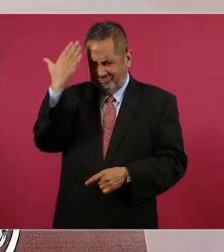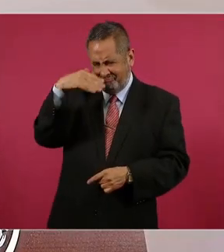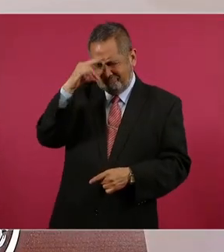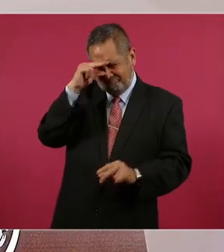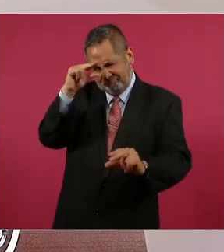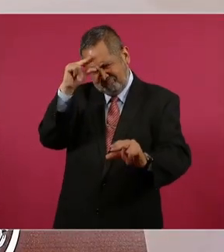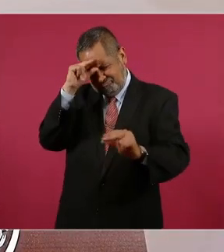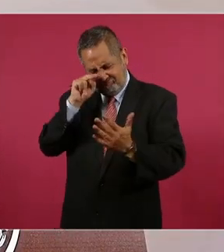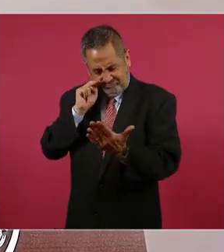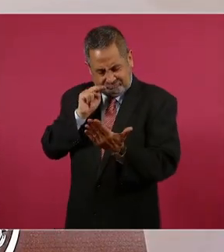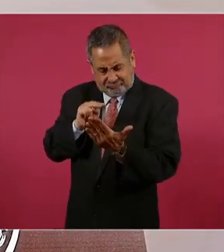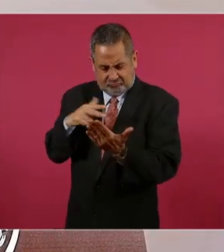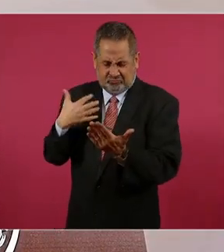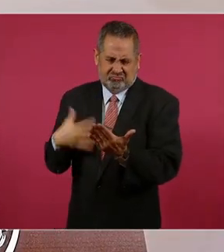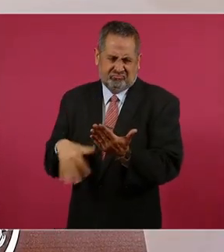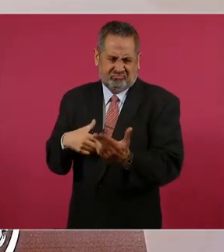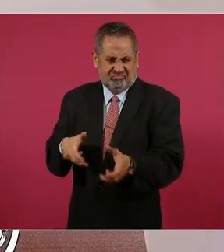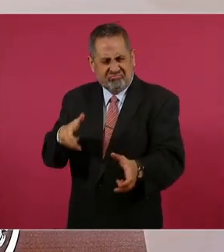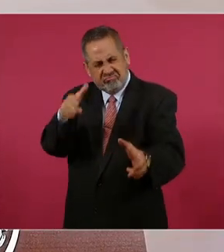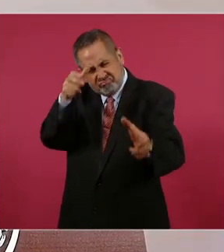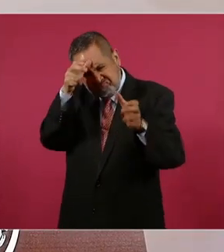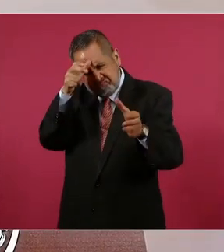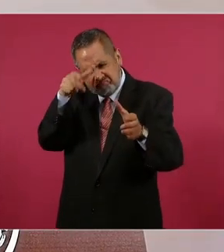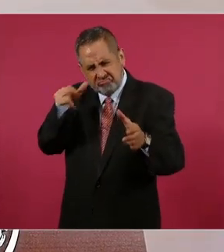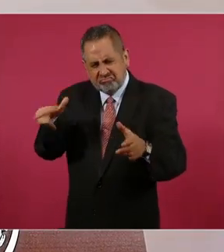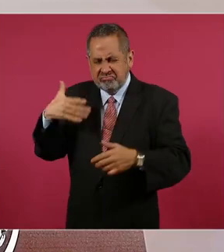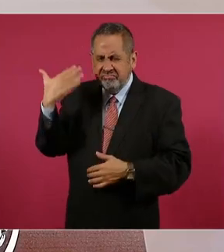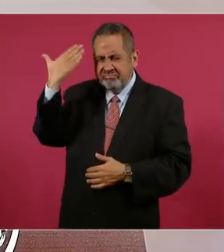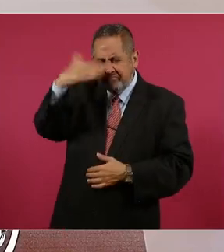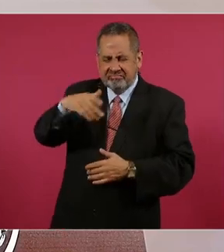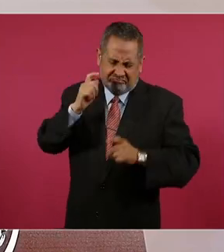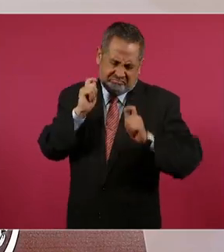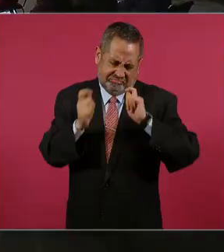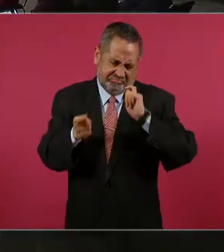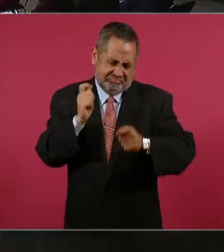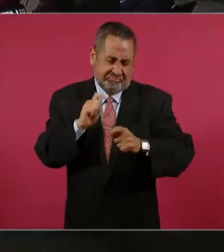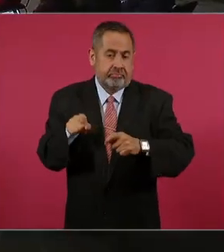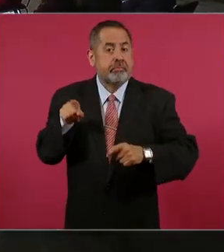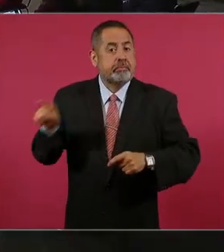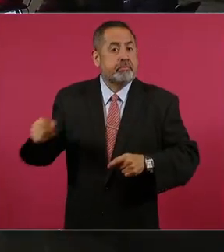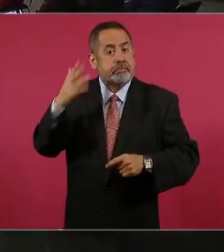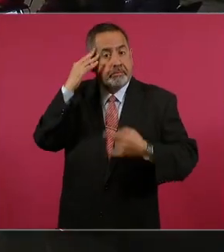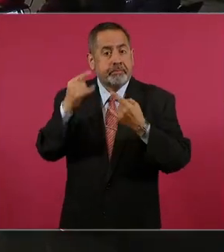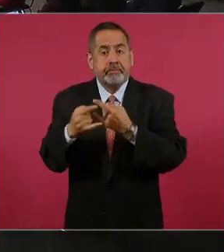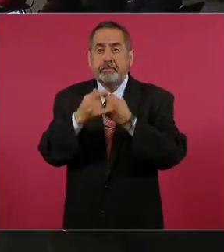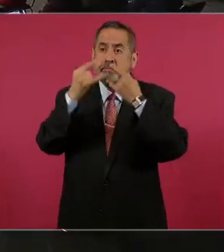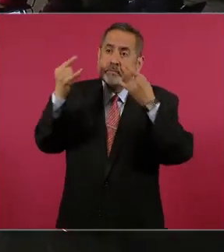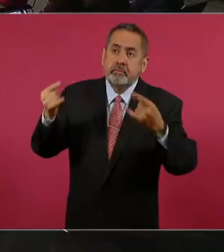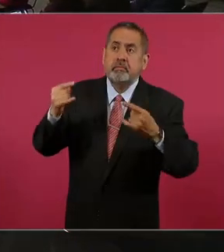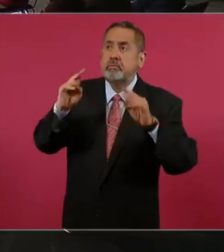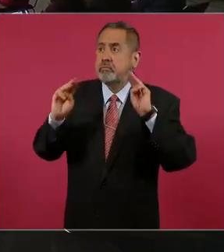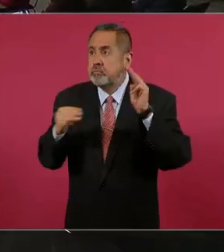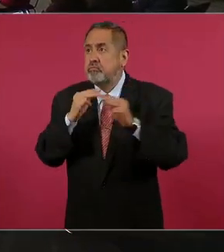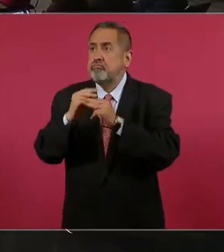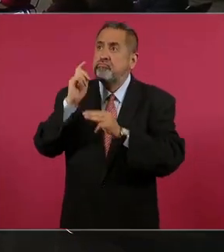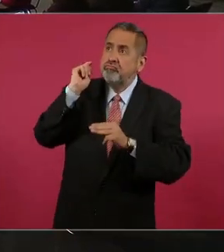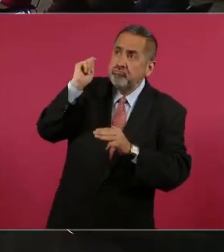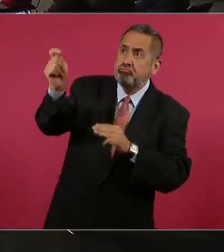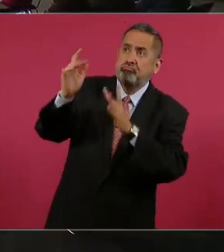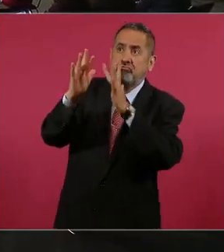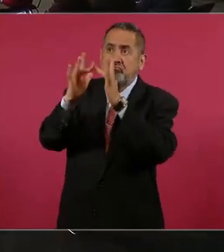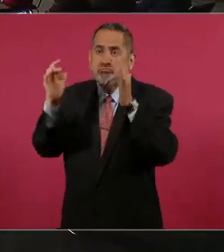intelectual y conocimiento de la historia de las ideas políticas. En Francia